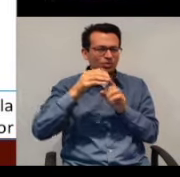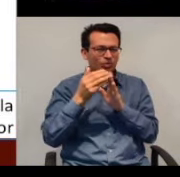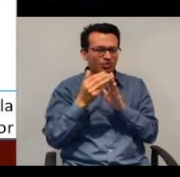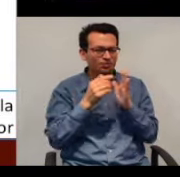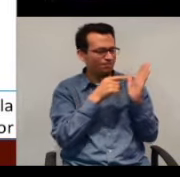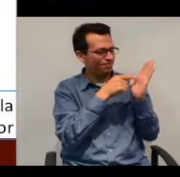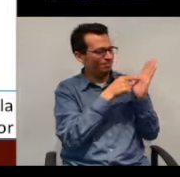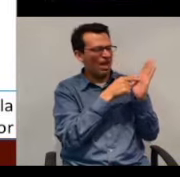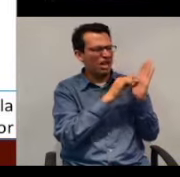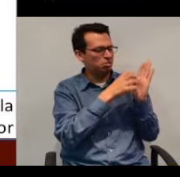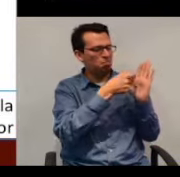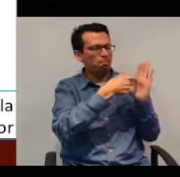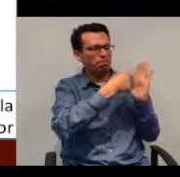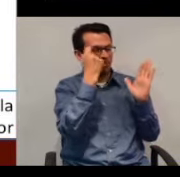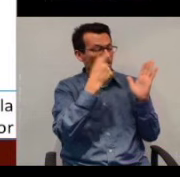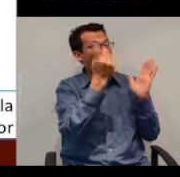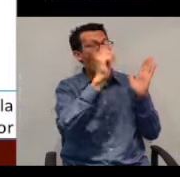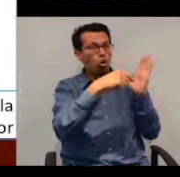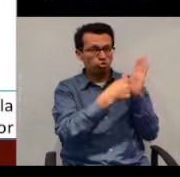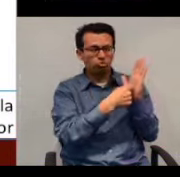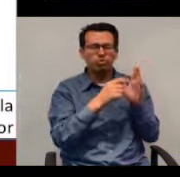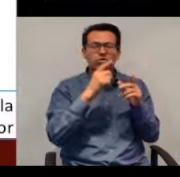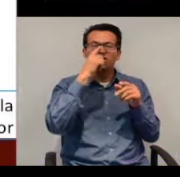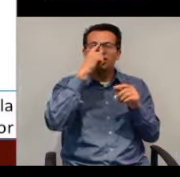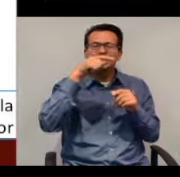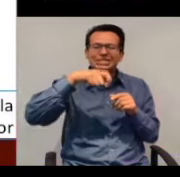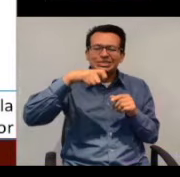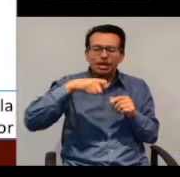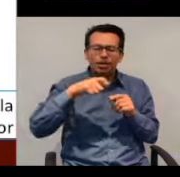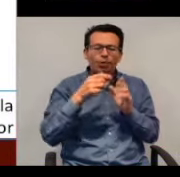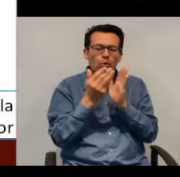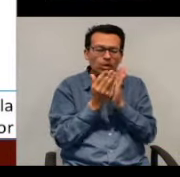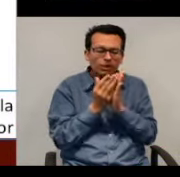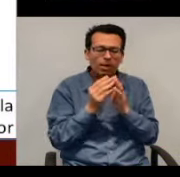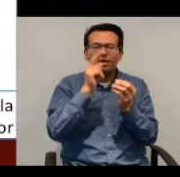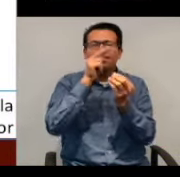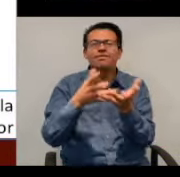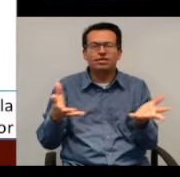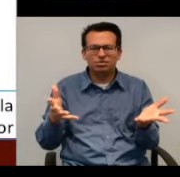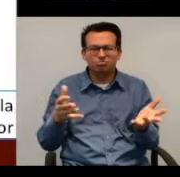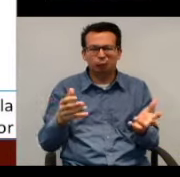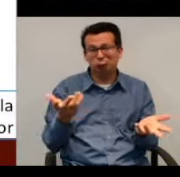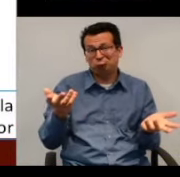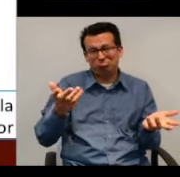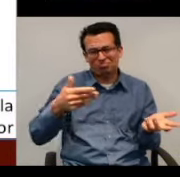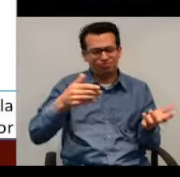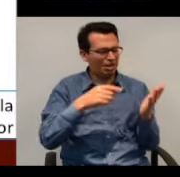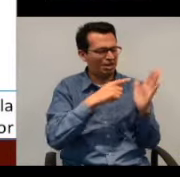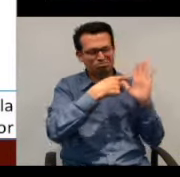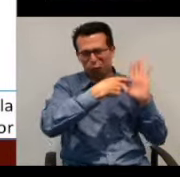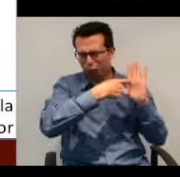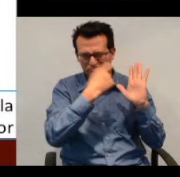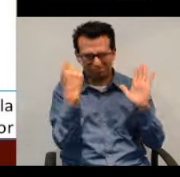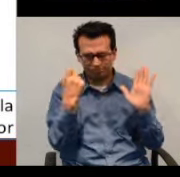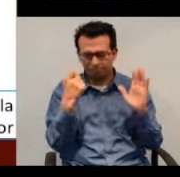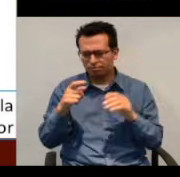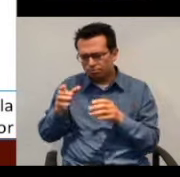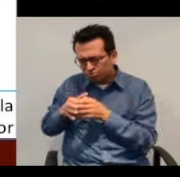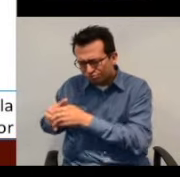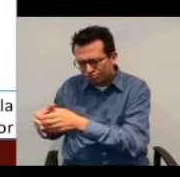diversas. Hoy en día no hablamos de necesidades, hoy en día la educación inclusiva se plantea como unas barreras